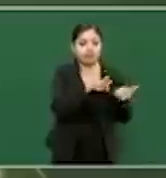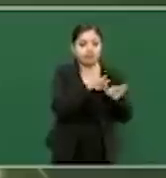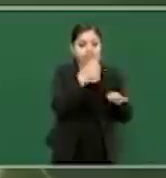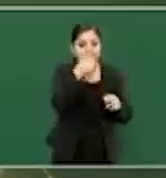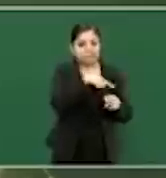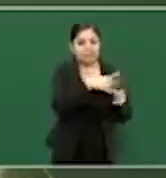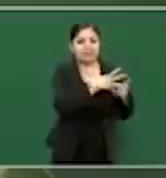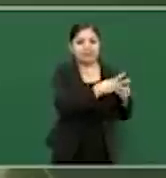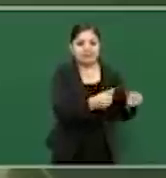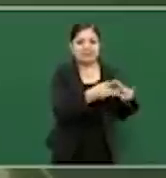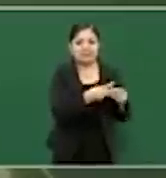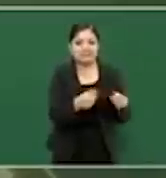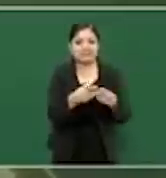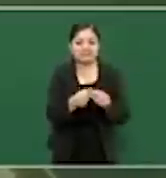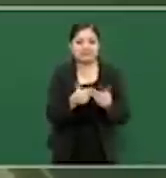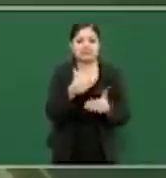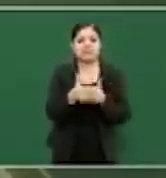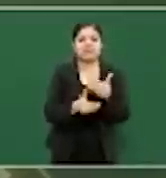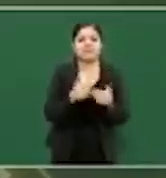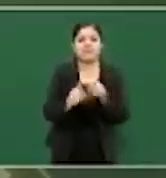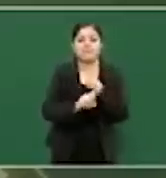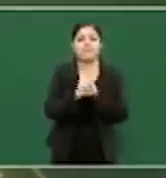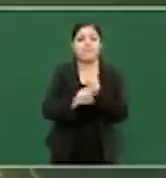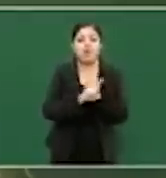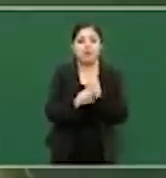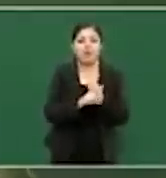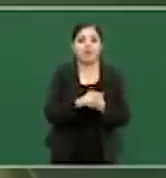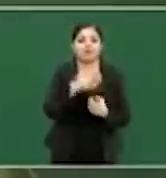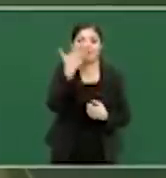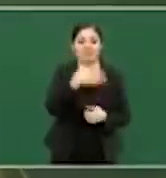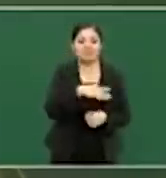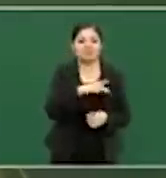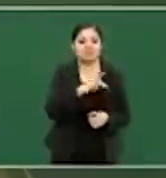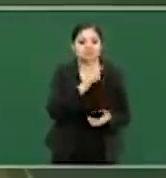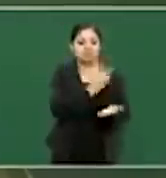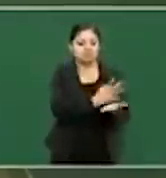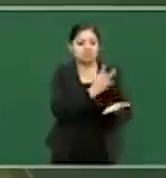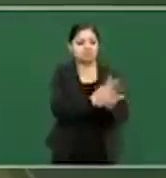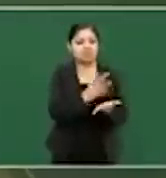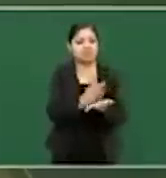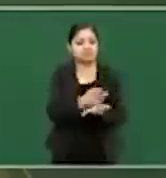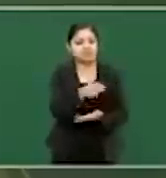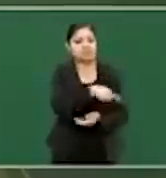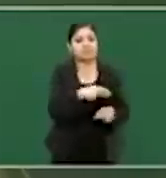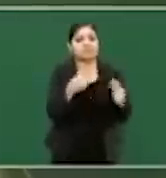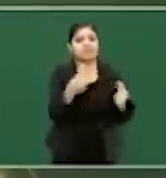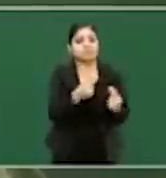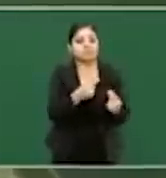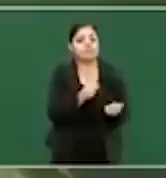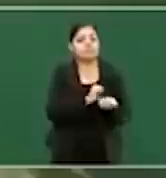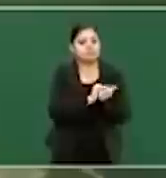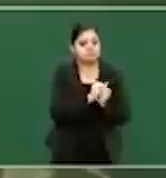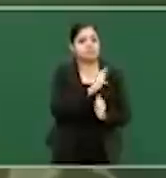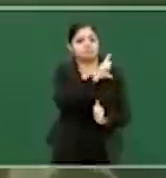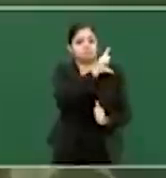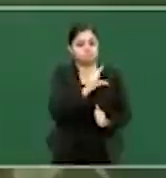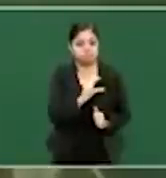atender esas áreas problemáticas, esas áreas identificadas prioritarias dentro de la